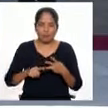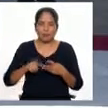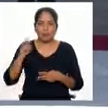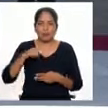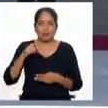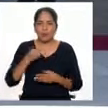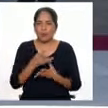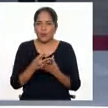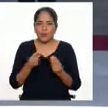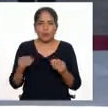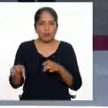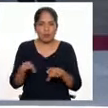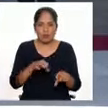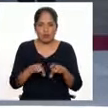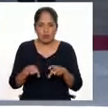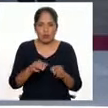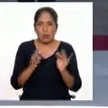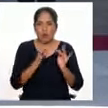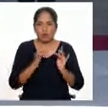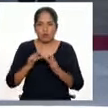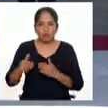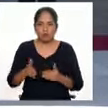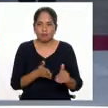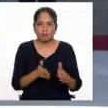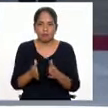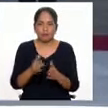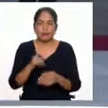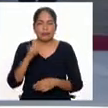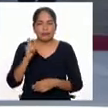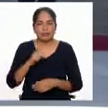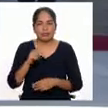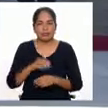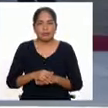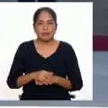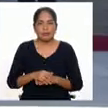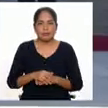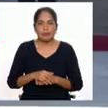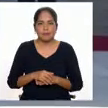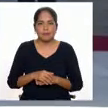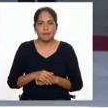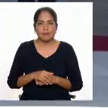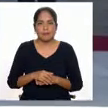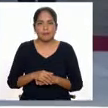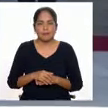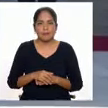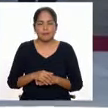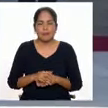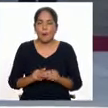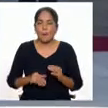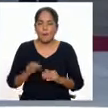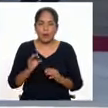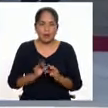hacer en caminos, en infraestructura vial, Presidenta, y es lo más importante.